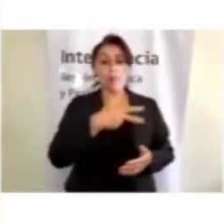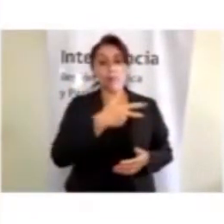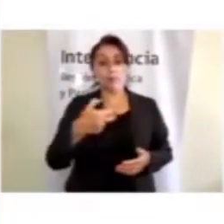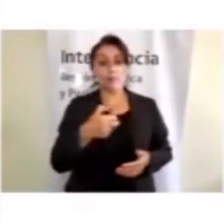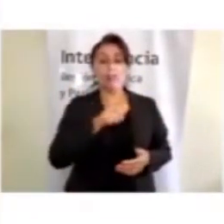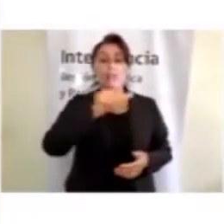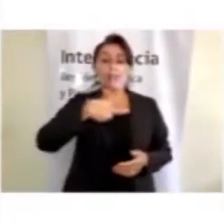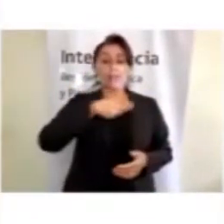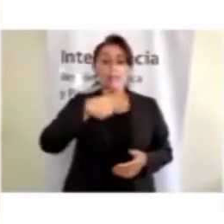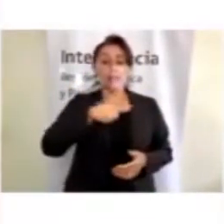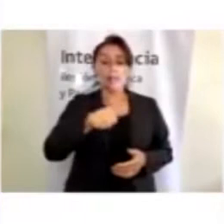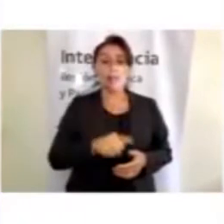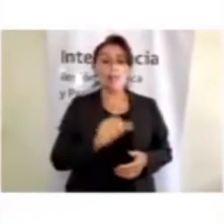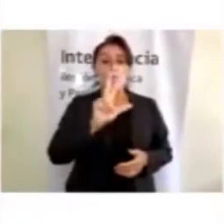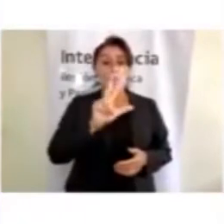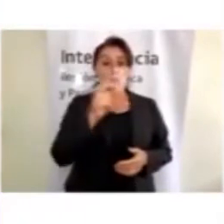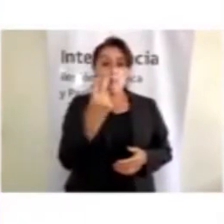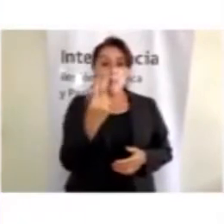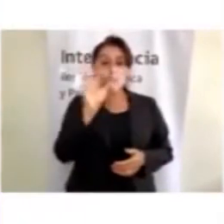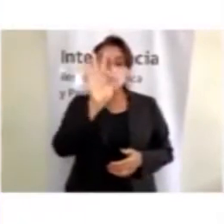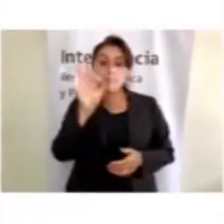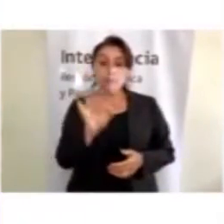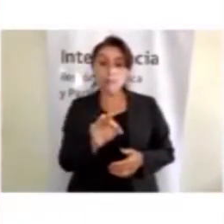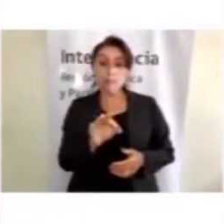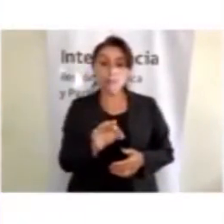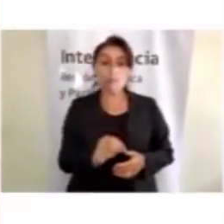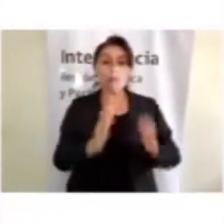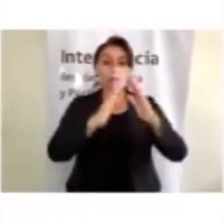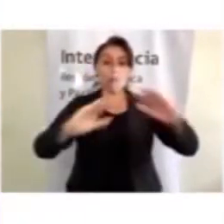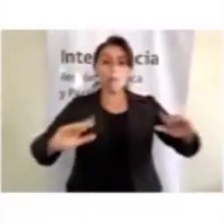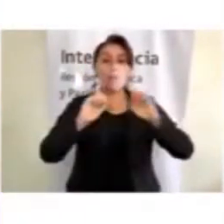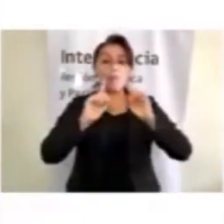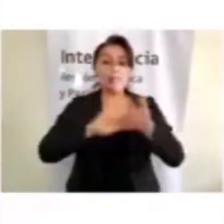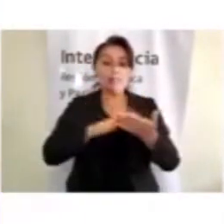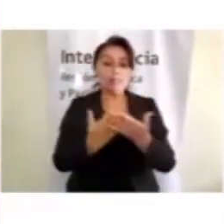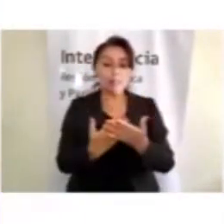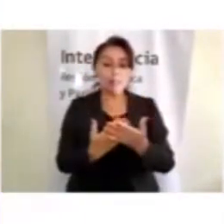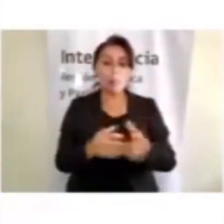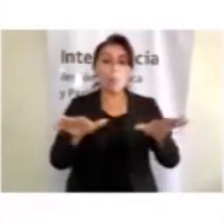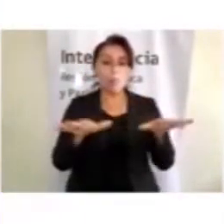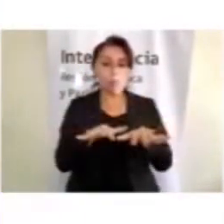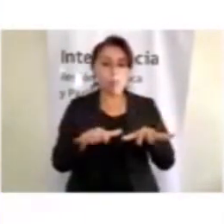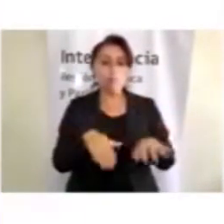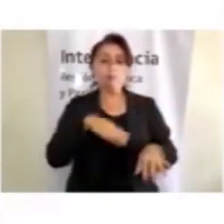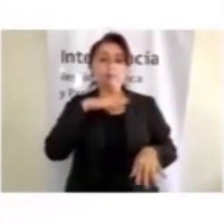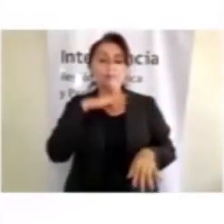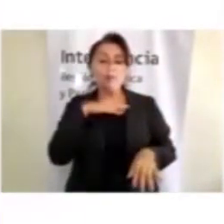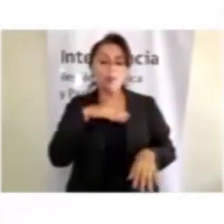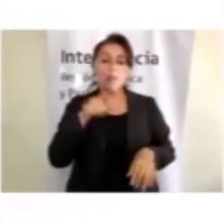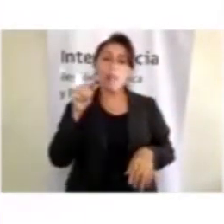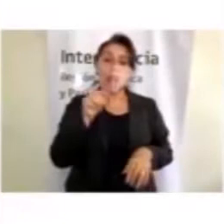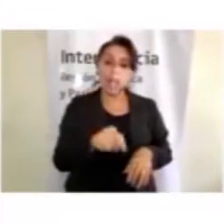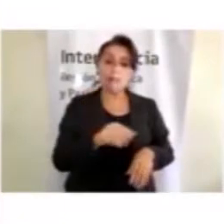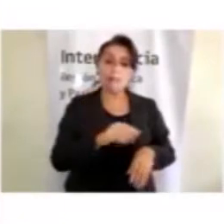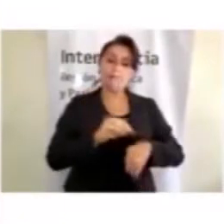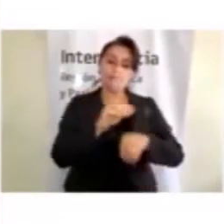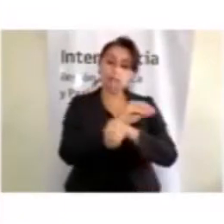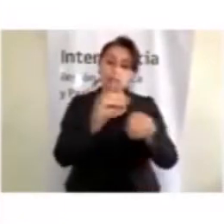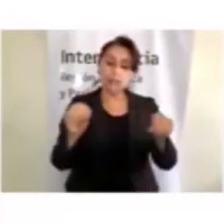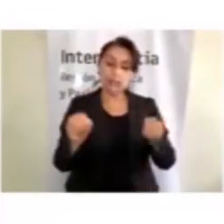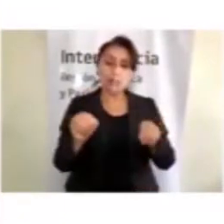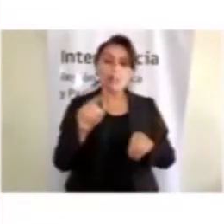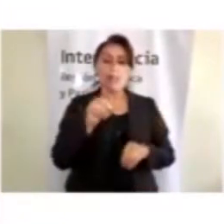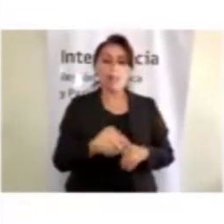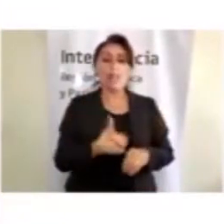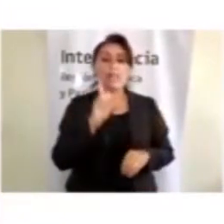5.816. Tenemos un 82% de ocupación en nuestras residencias sanitarias, donde igual me gustaría nuevamente indicar que